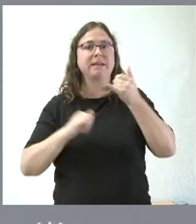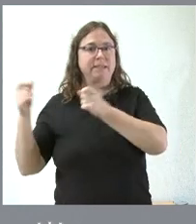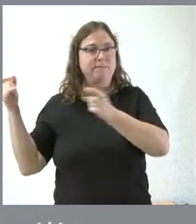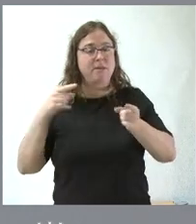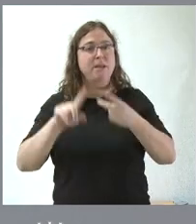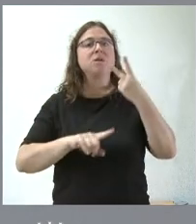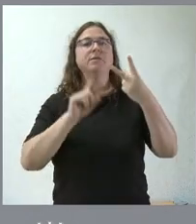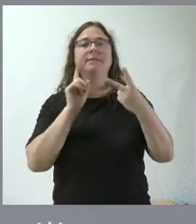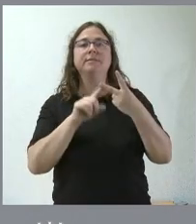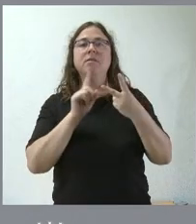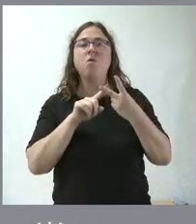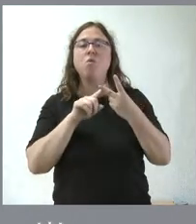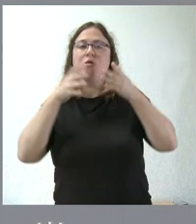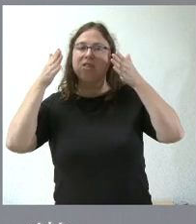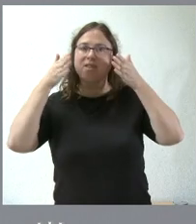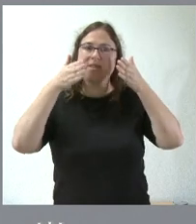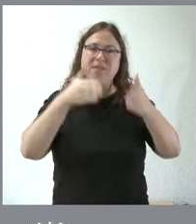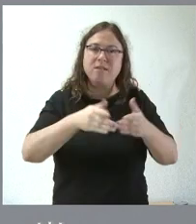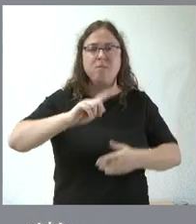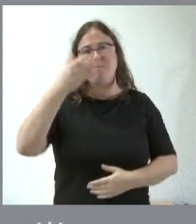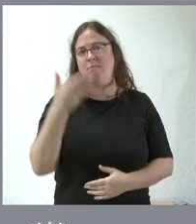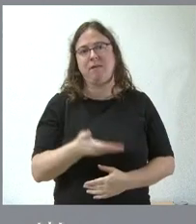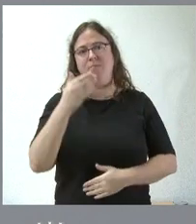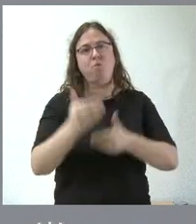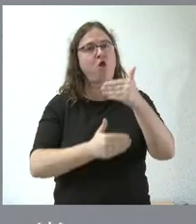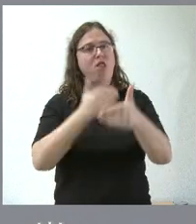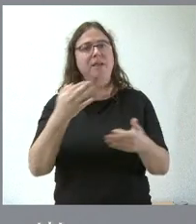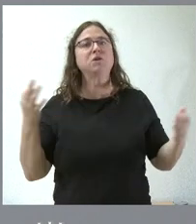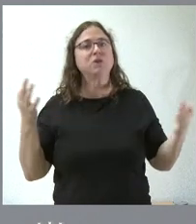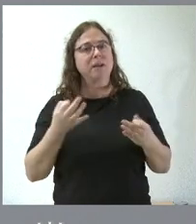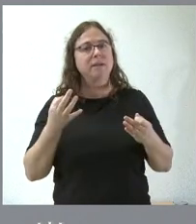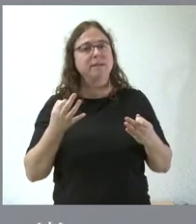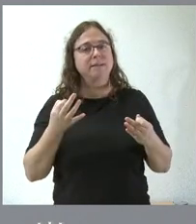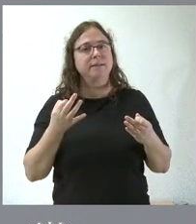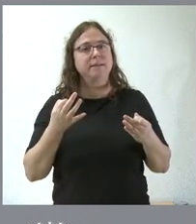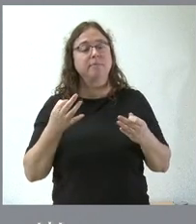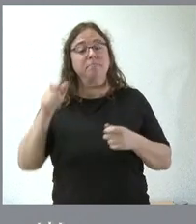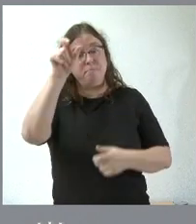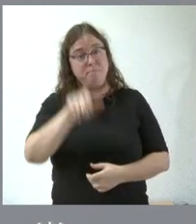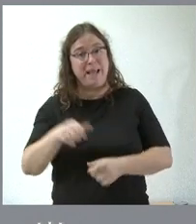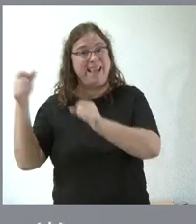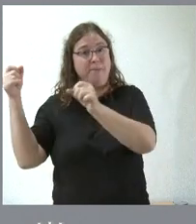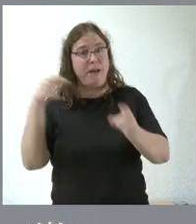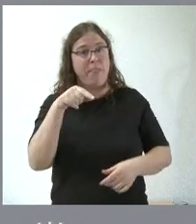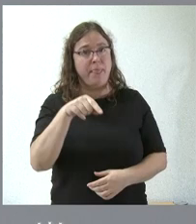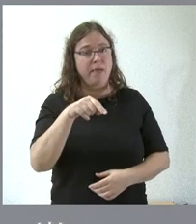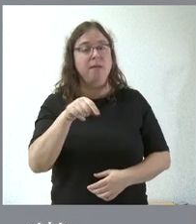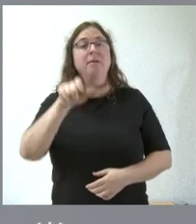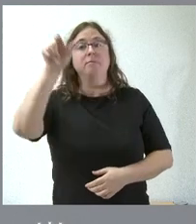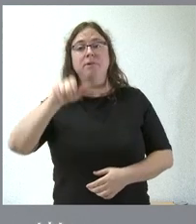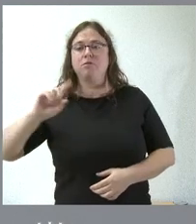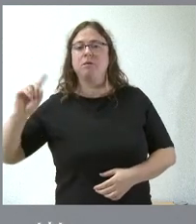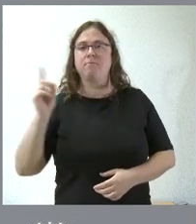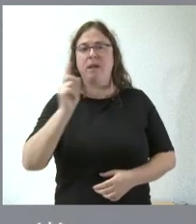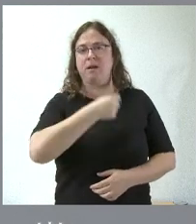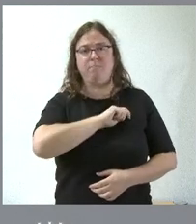en segundo lugar poner en el centro de lo más importante en este proceso que es El inmigrante que es la persona que llega a nuestro